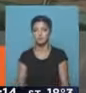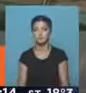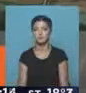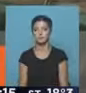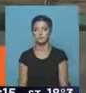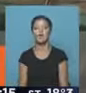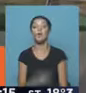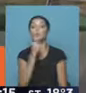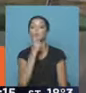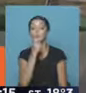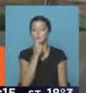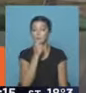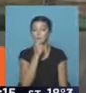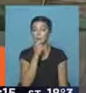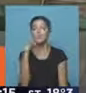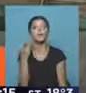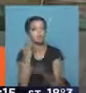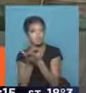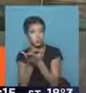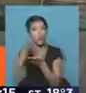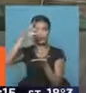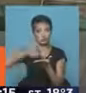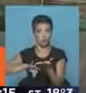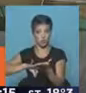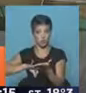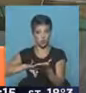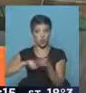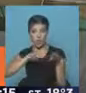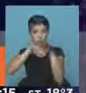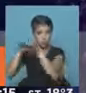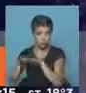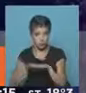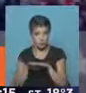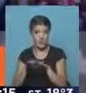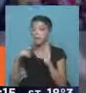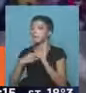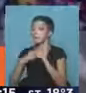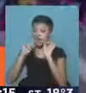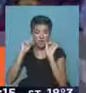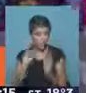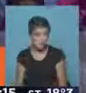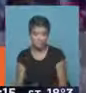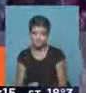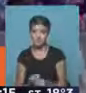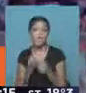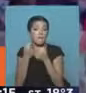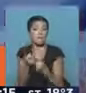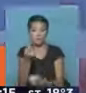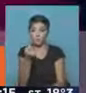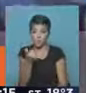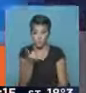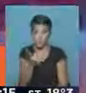socialdemocracia, por ejemplo, proponiendo un salario universal, a pesar de eso, está muy lejos en las